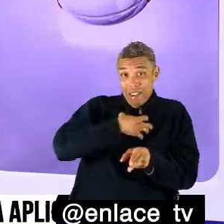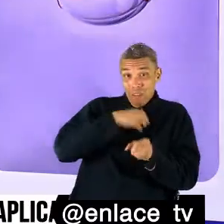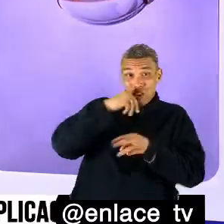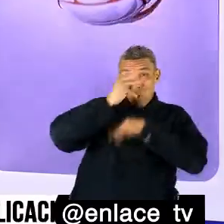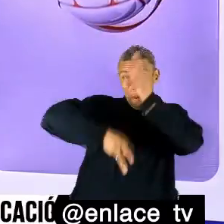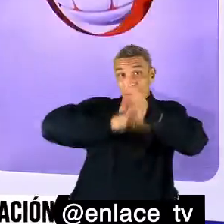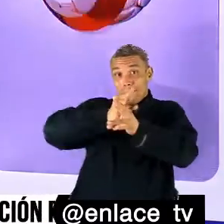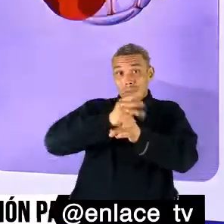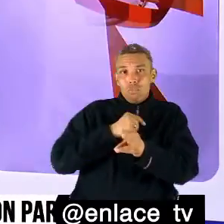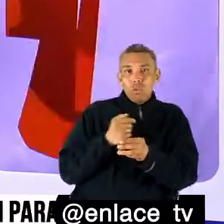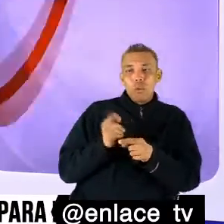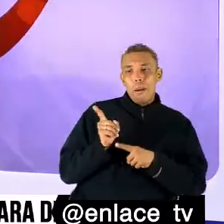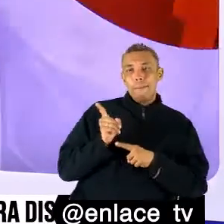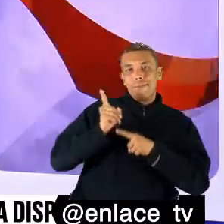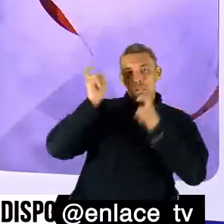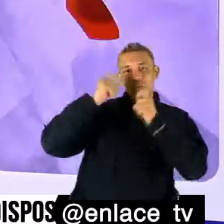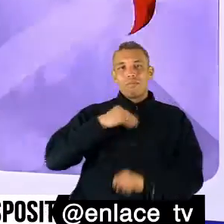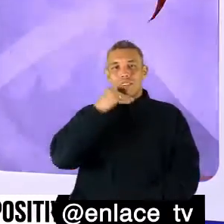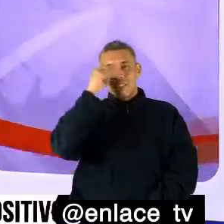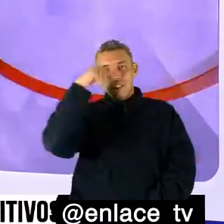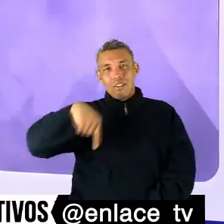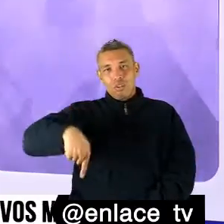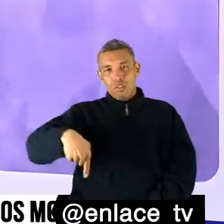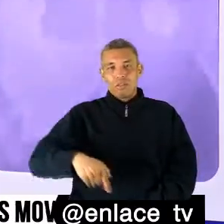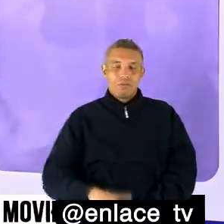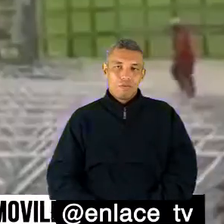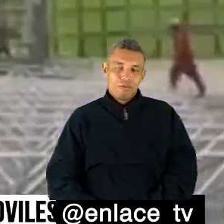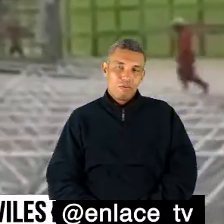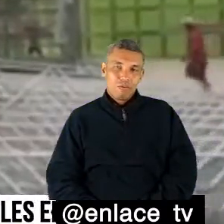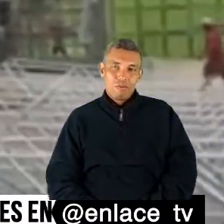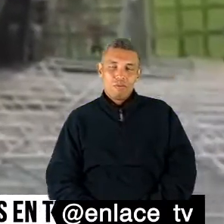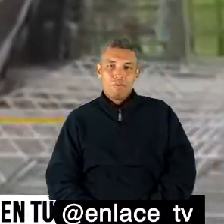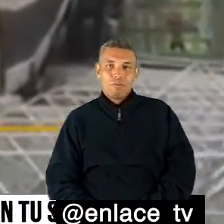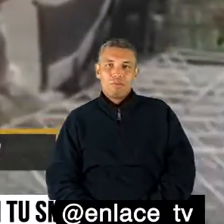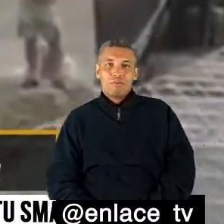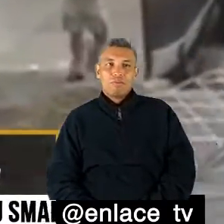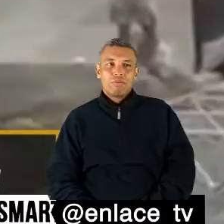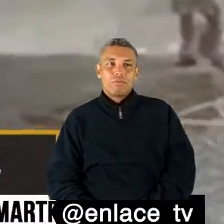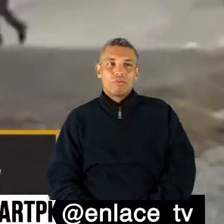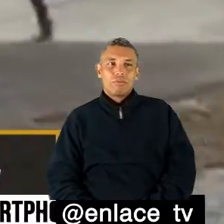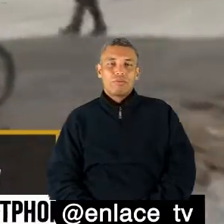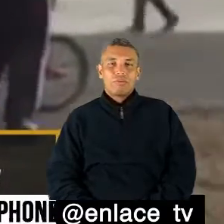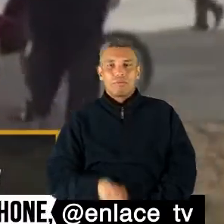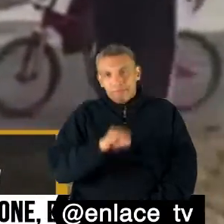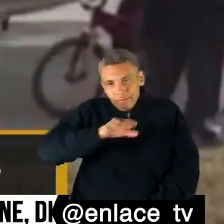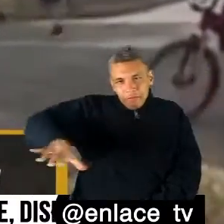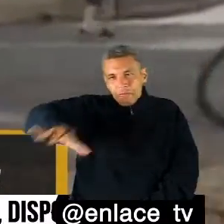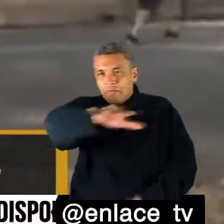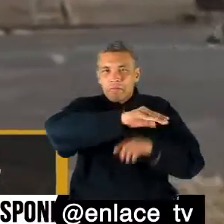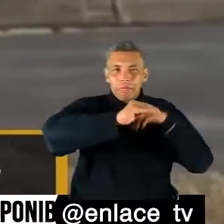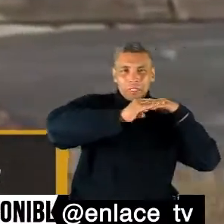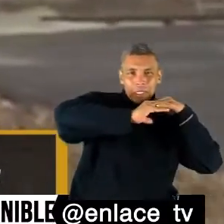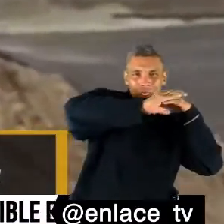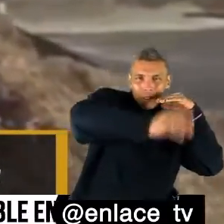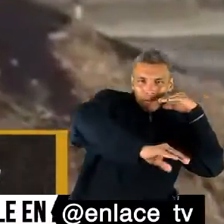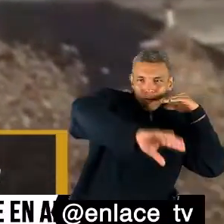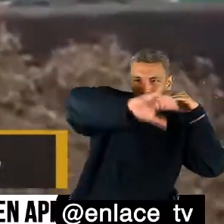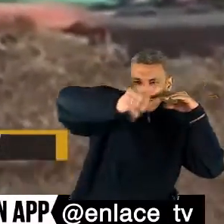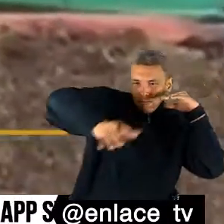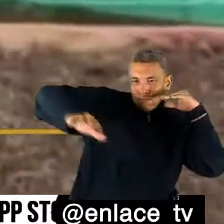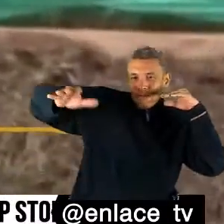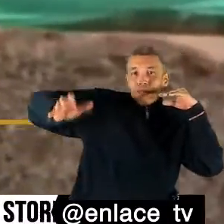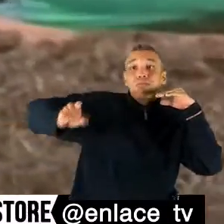disciplina deportiva durante esta semana. En la pista, Antonia Roldán Betancourt de la capital antioqueña cumplirán